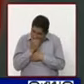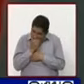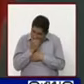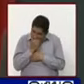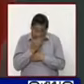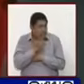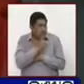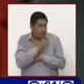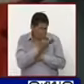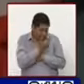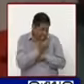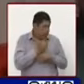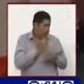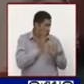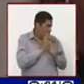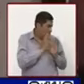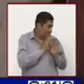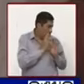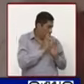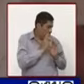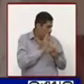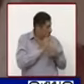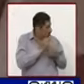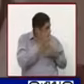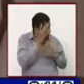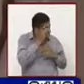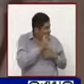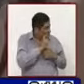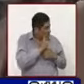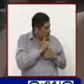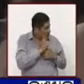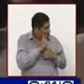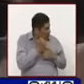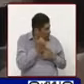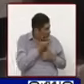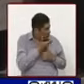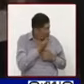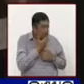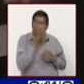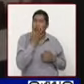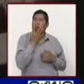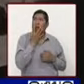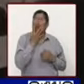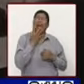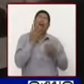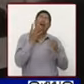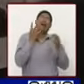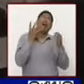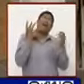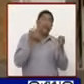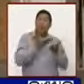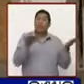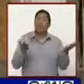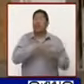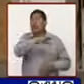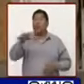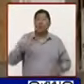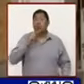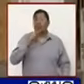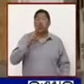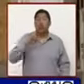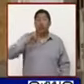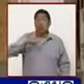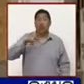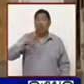infección, ¿no? Infecciones por... de transmisión sexual. Este lamentable hecho sucedió en el municipio de Tupiza y el